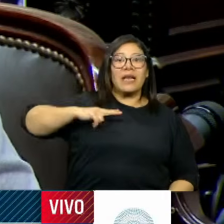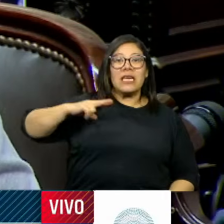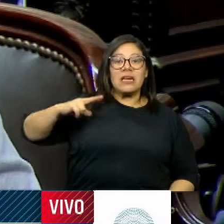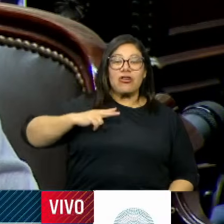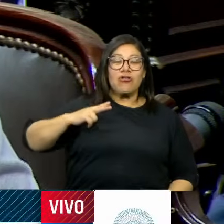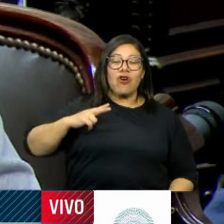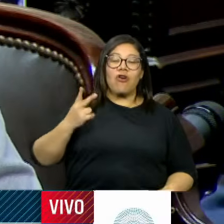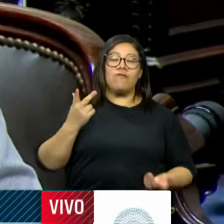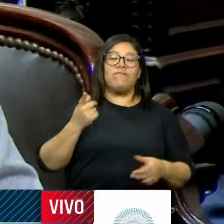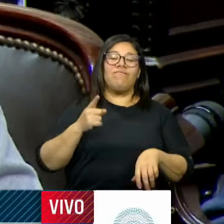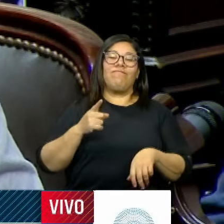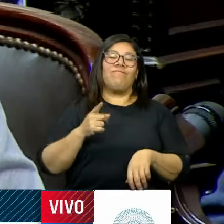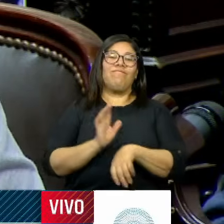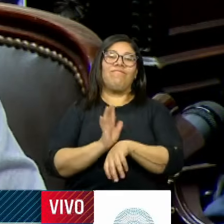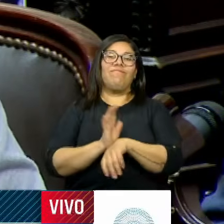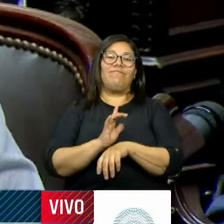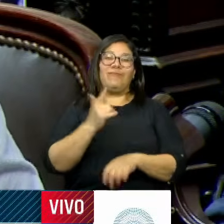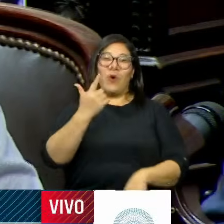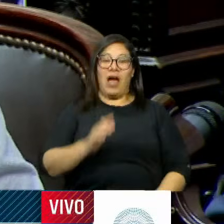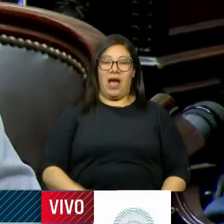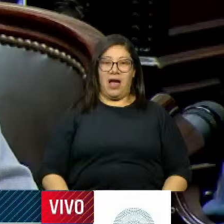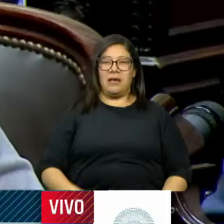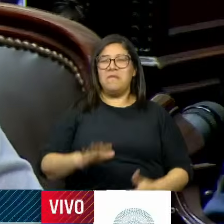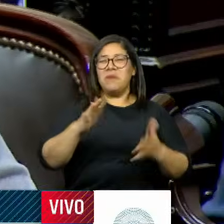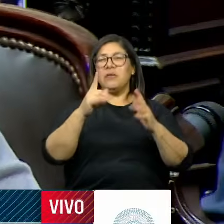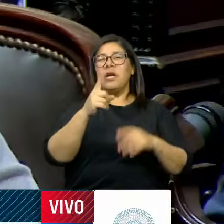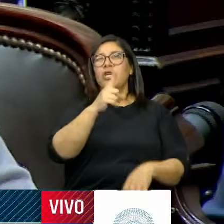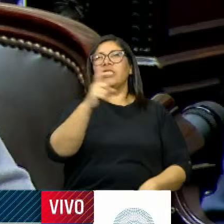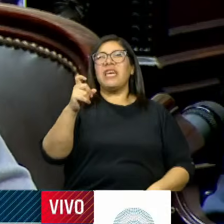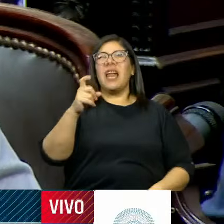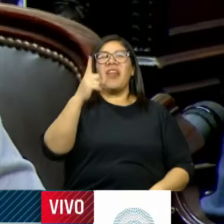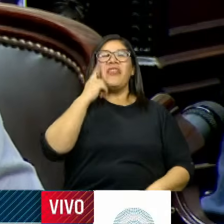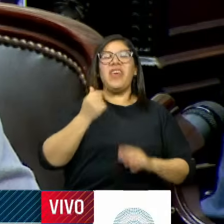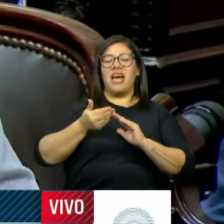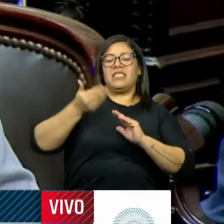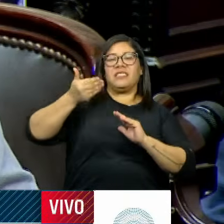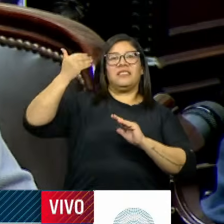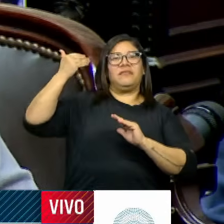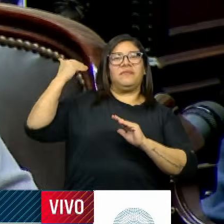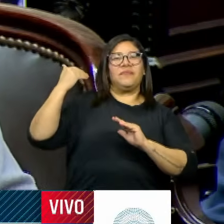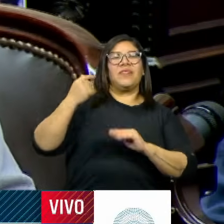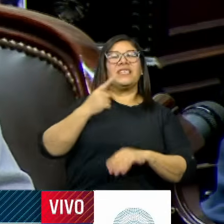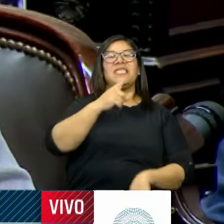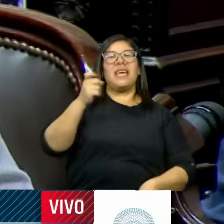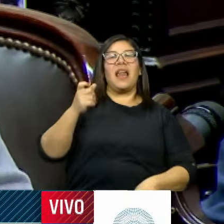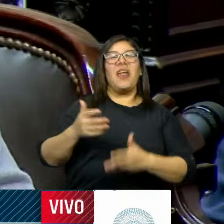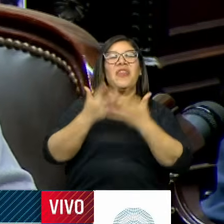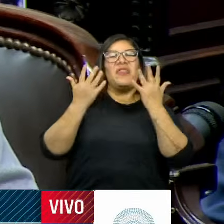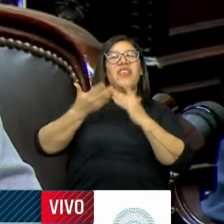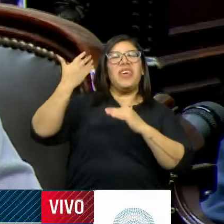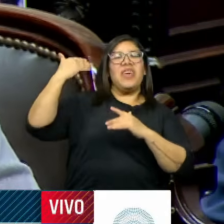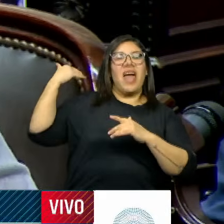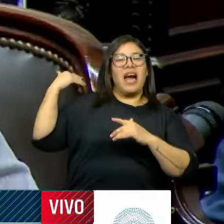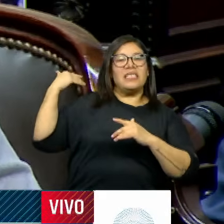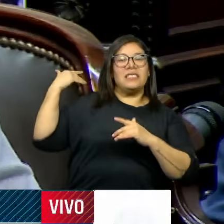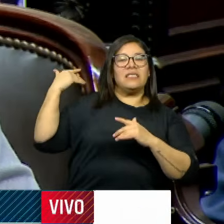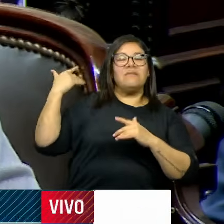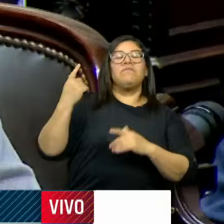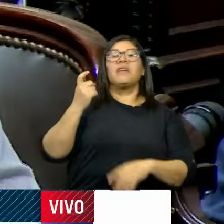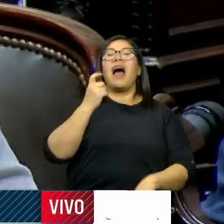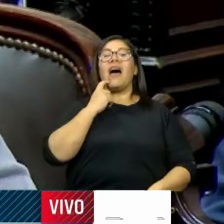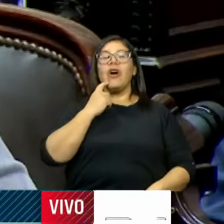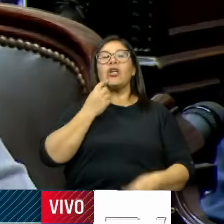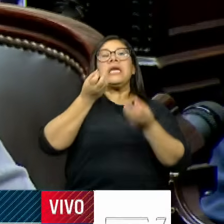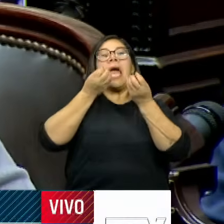comenzó hace un tiempito, hace unos 100 días arrancó, lleva 100 días para explicarse Manuel